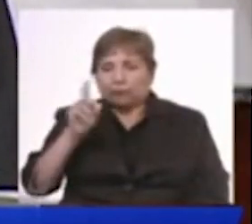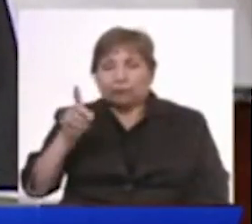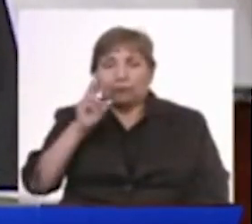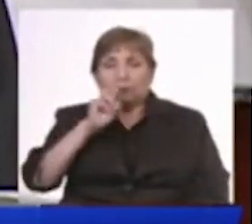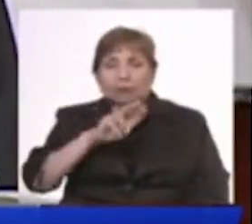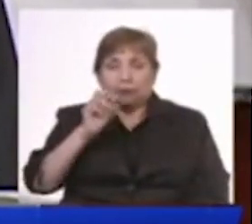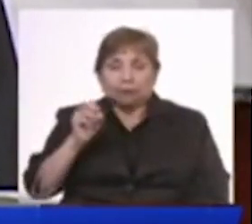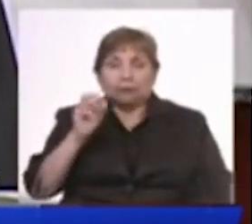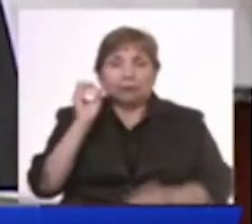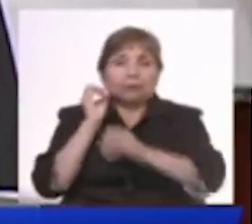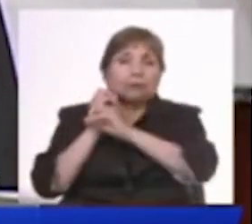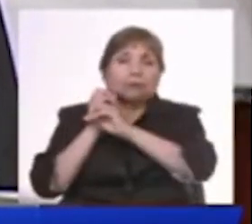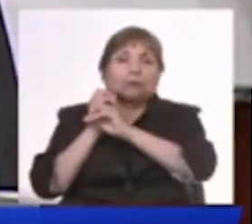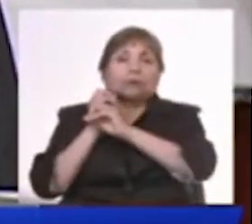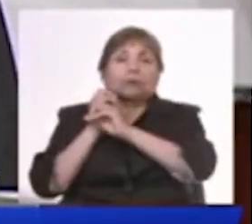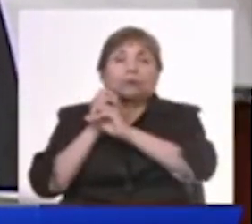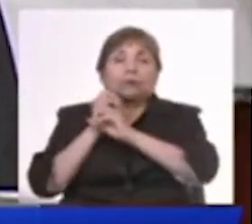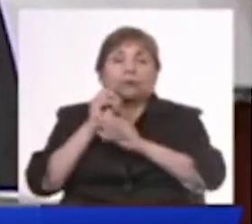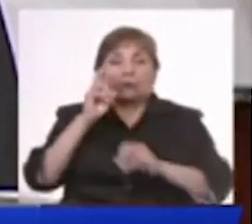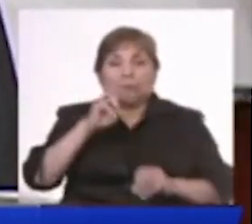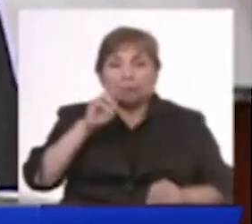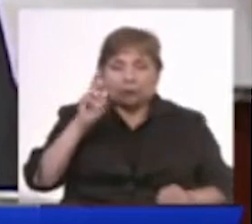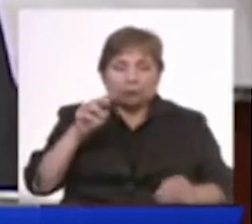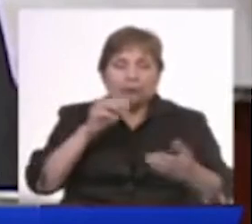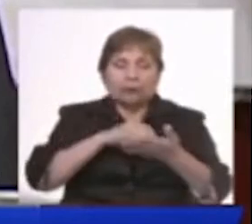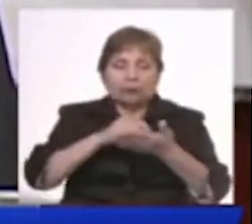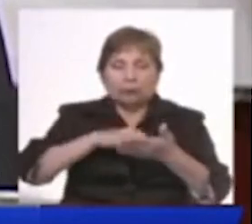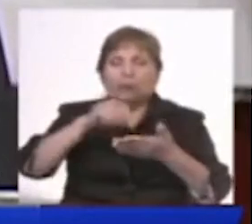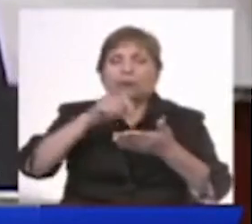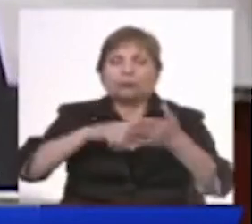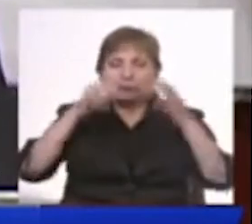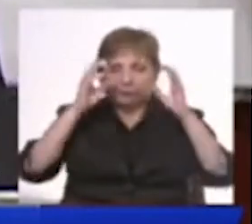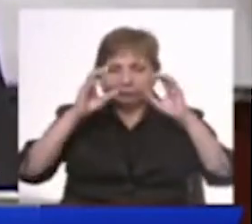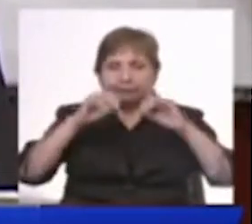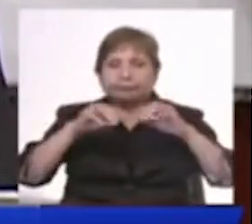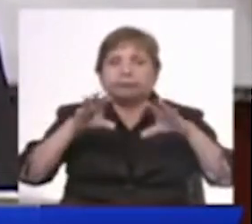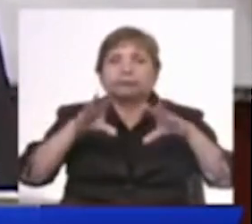octubre de 2022 recién se ha firmado el contrato para el